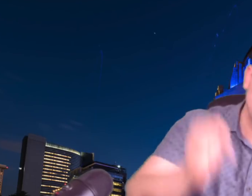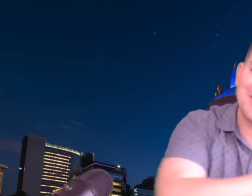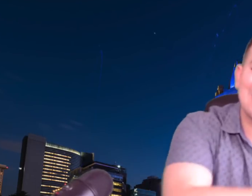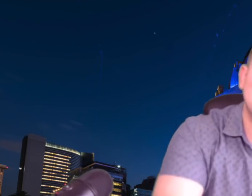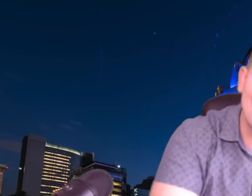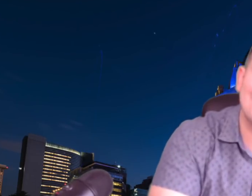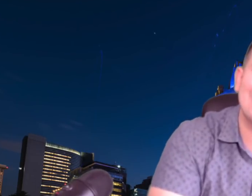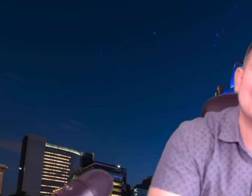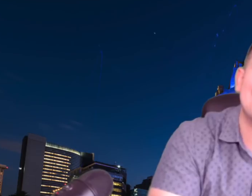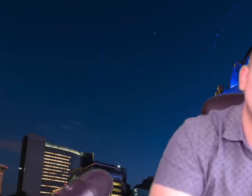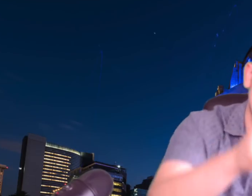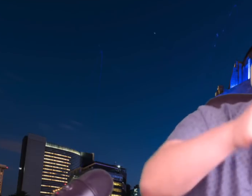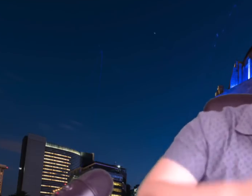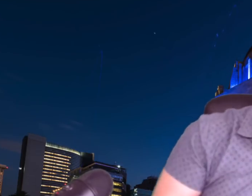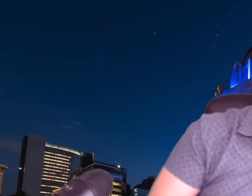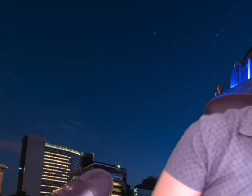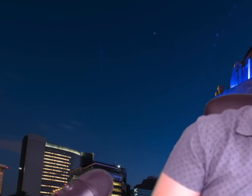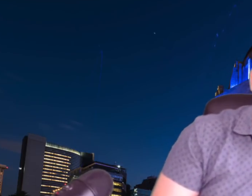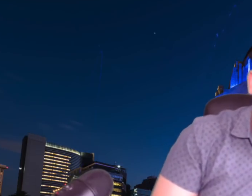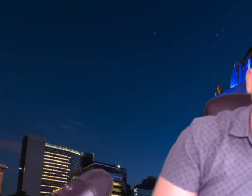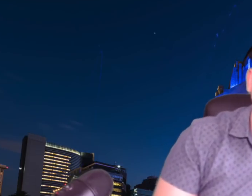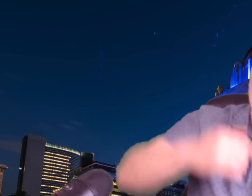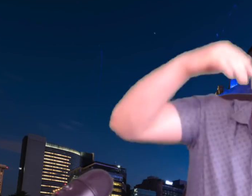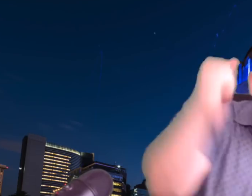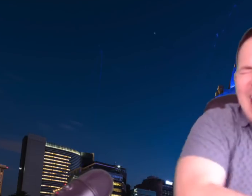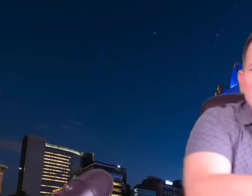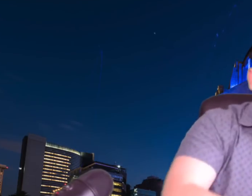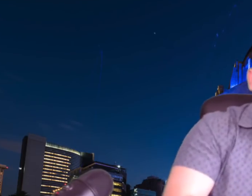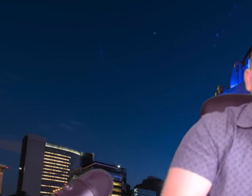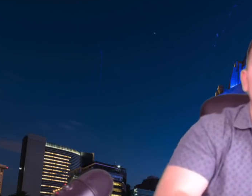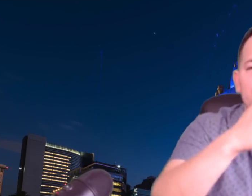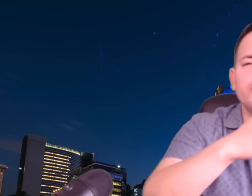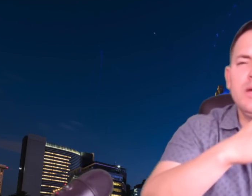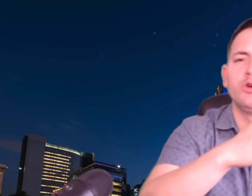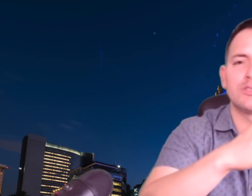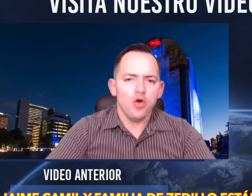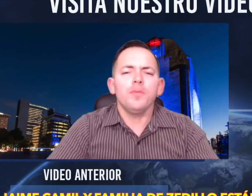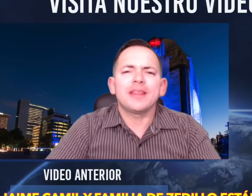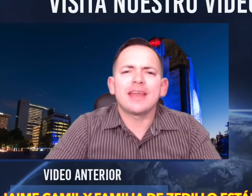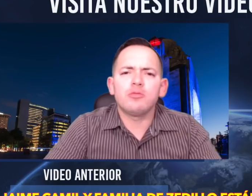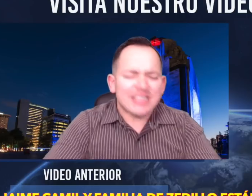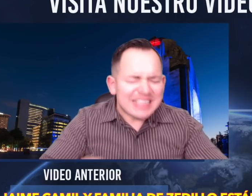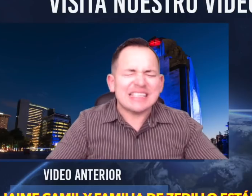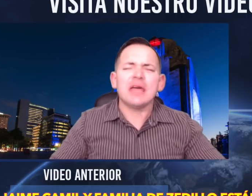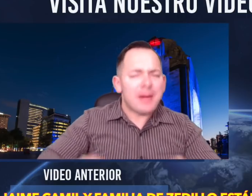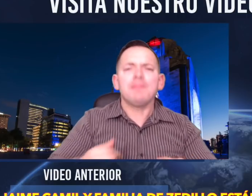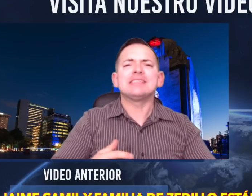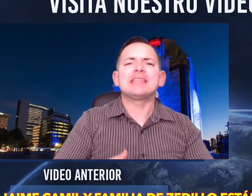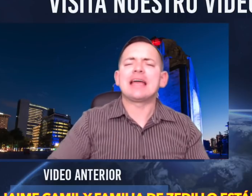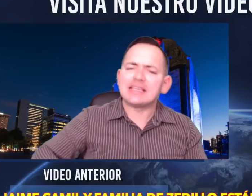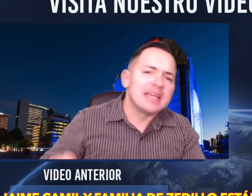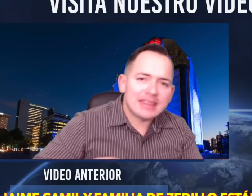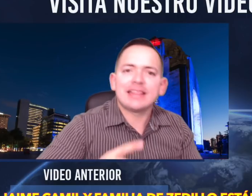contenidos. Nos vemos aquí todos los días y recuerda, infórmate y no te dejes ver la cara de nopal. ¡Nos vemos! Hoy platicaremos que se destapan